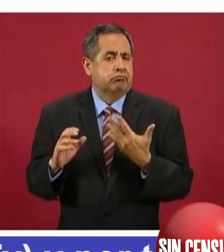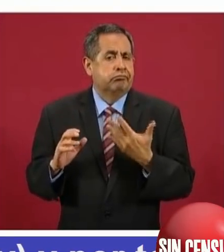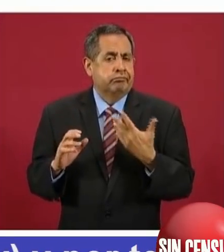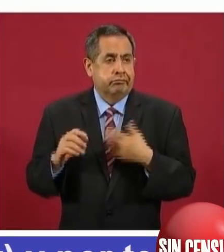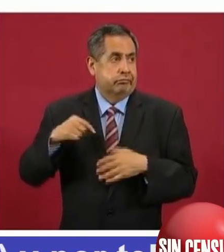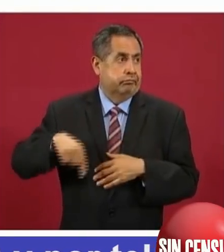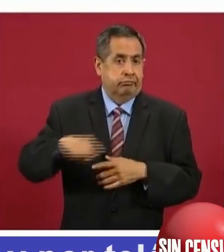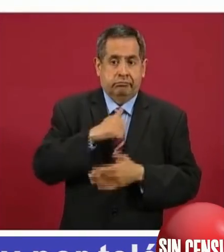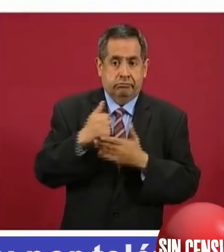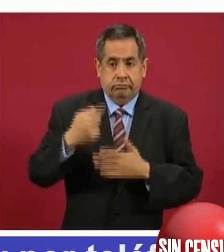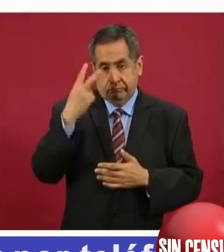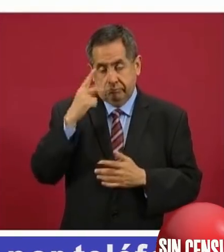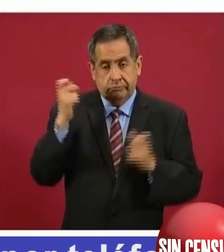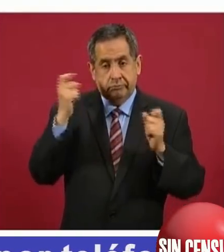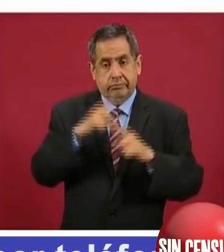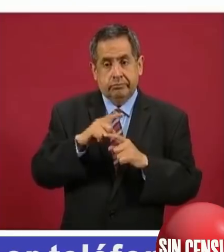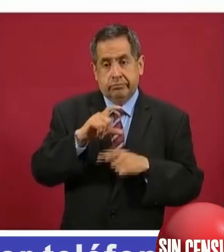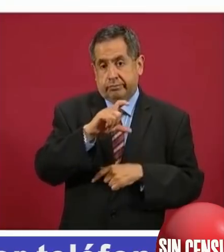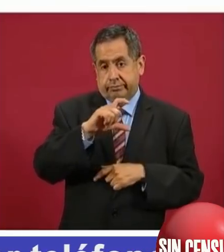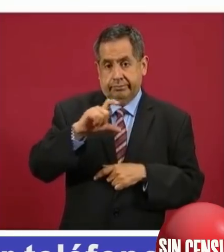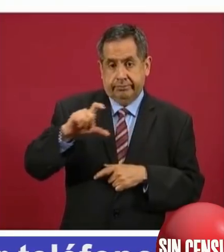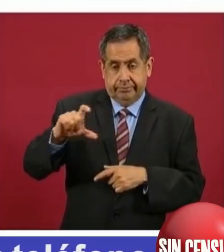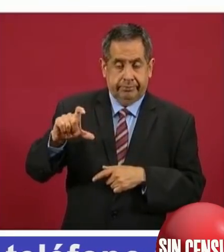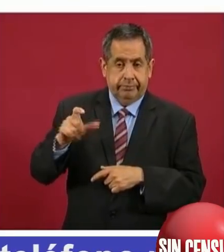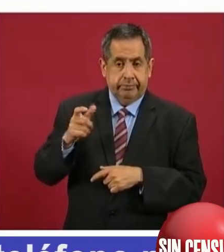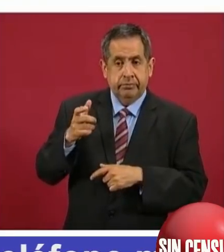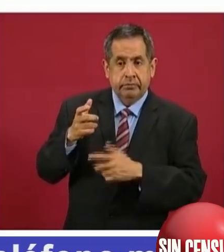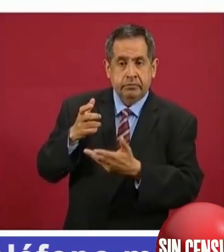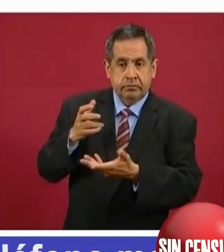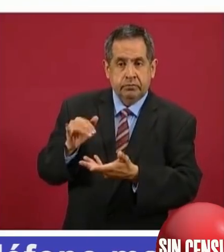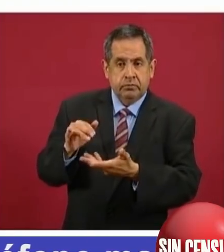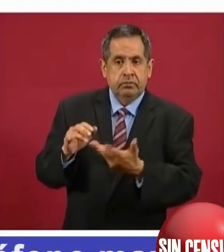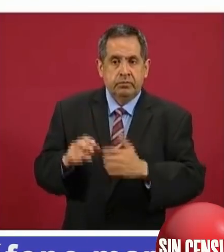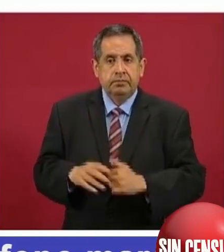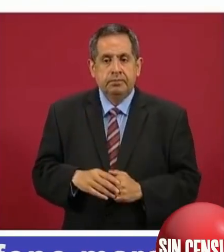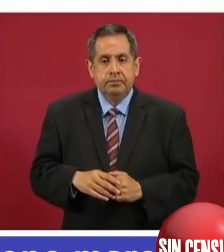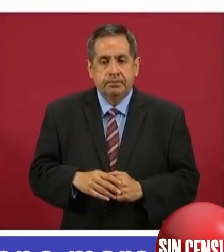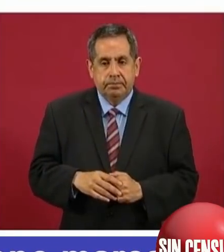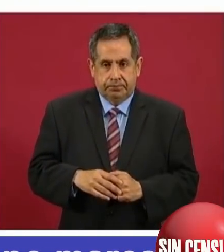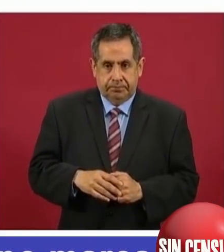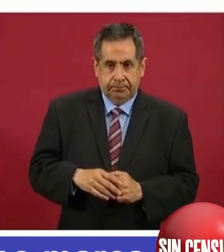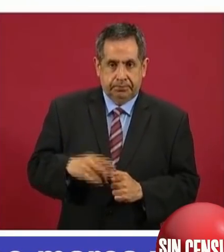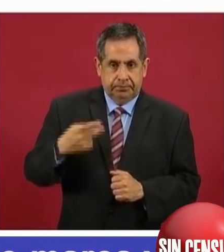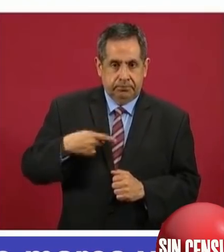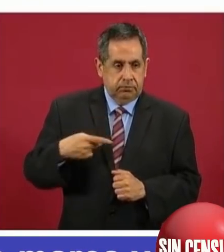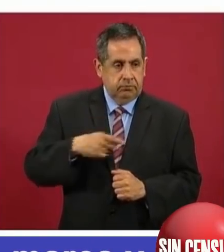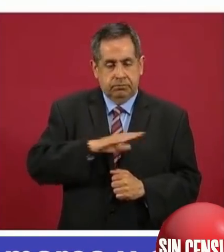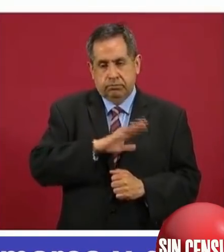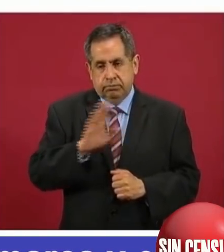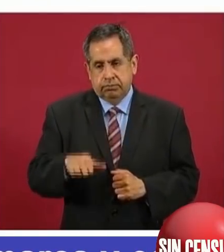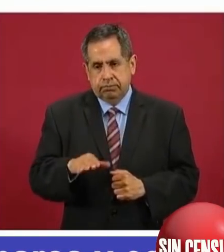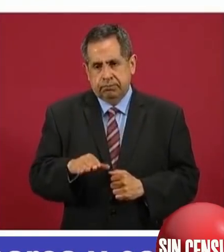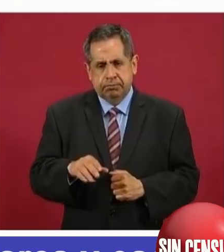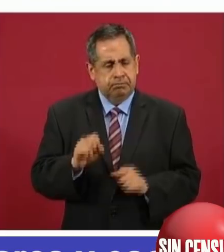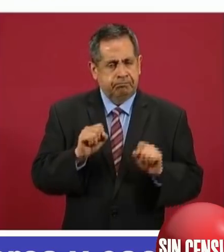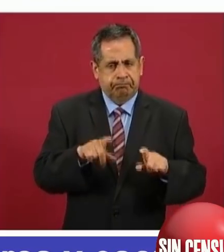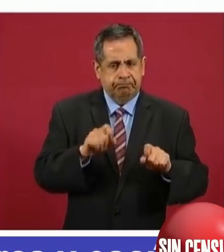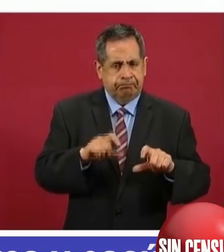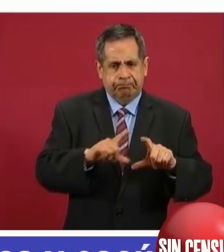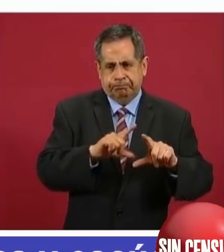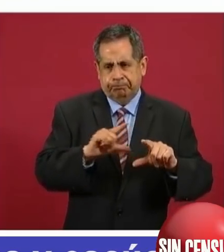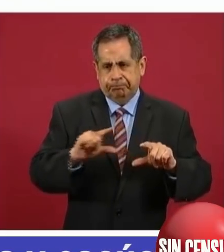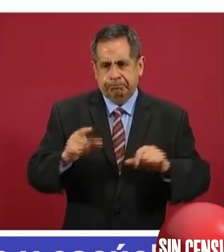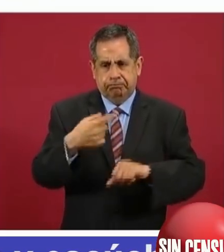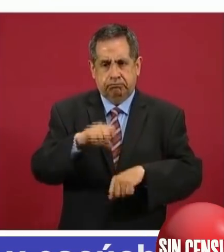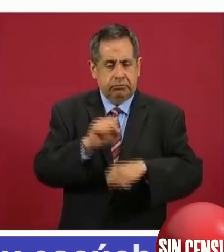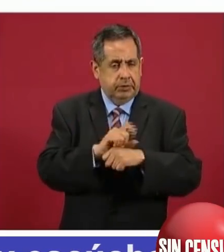tan difícil por las características que ya he mencionado. La mortalidad se ha reducido sostenidamente desde la semana